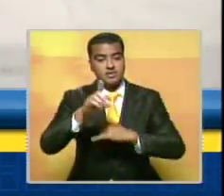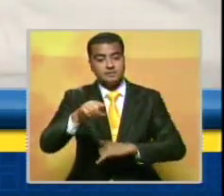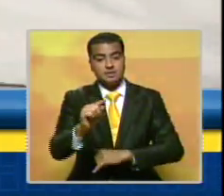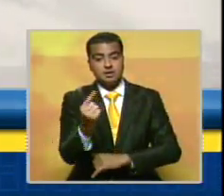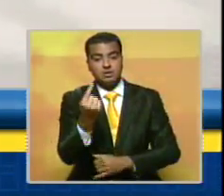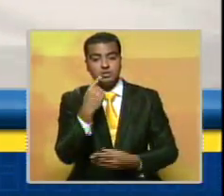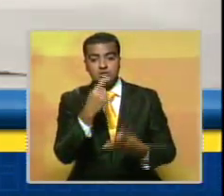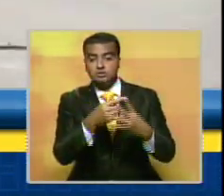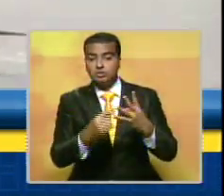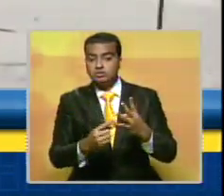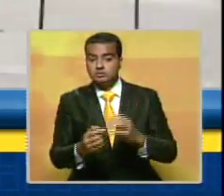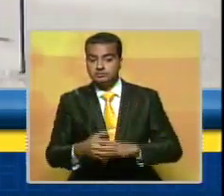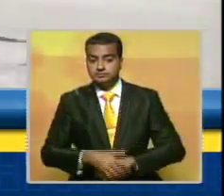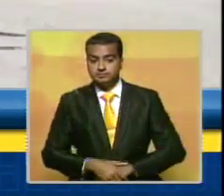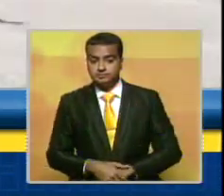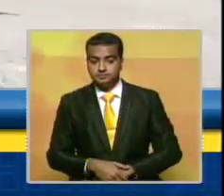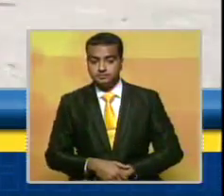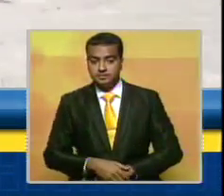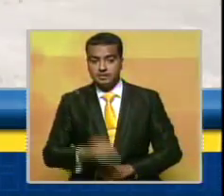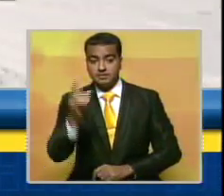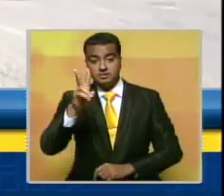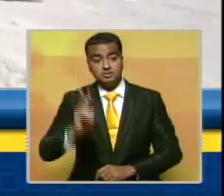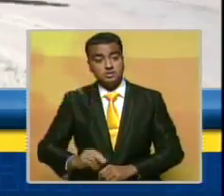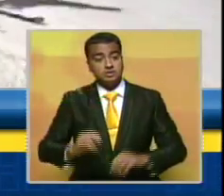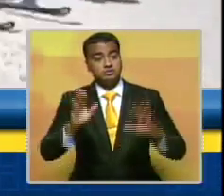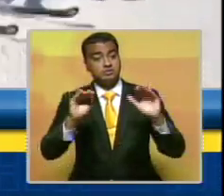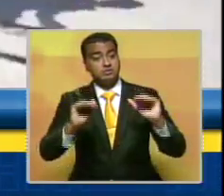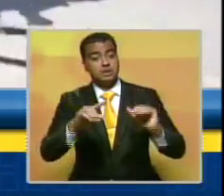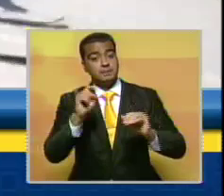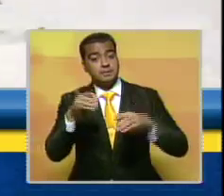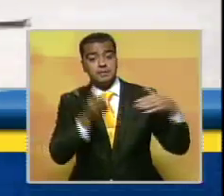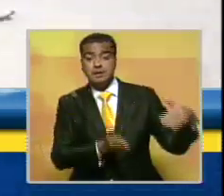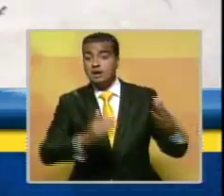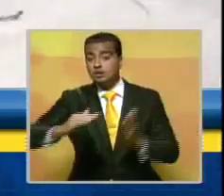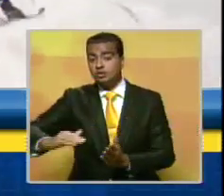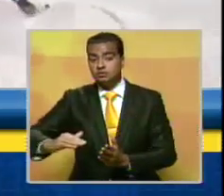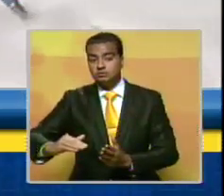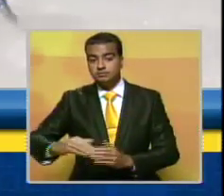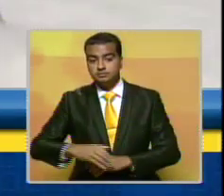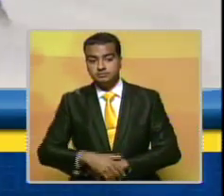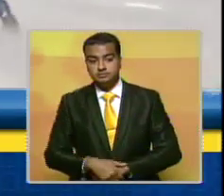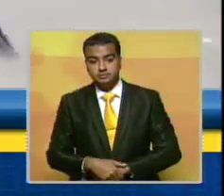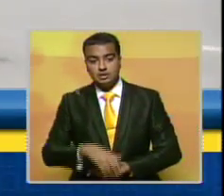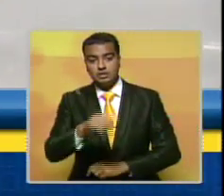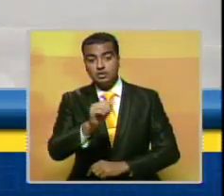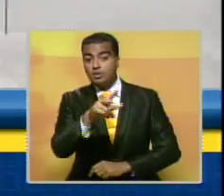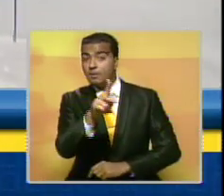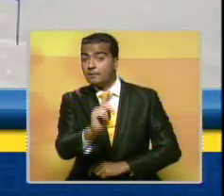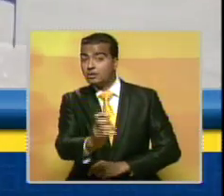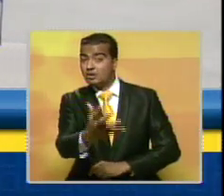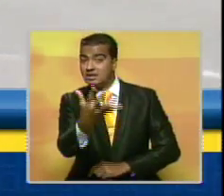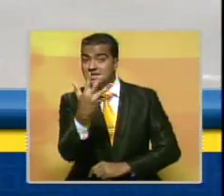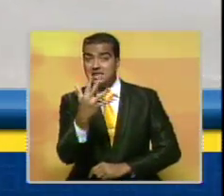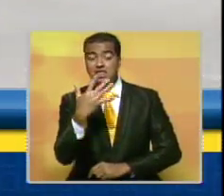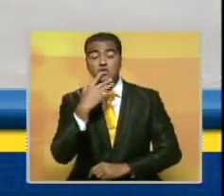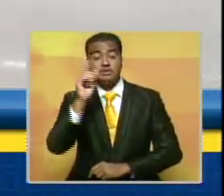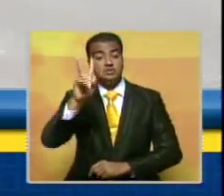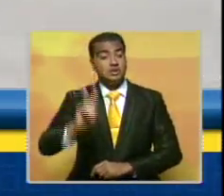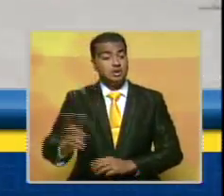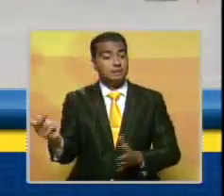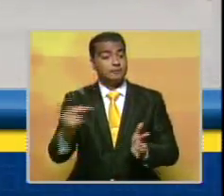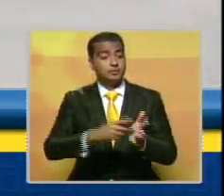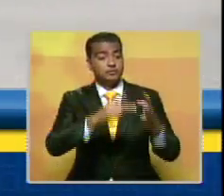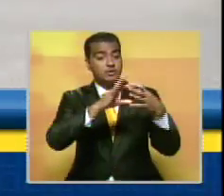uno de sus esquí. De esta forma, el criollo quedó eliminado en primera ronda. Antonio Pardo se convirtió en el 5º venezolano en participar en unos